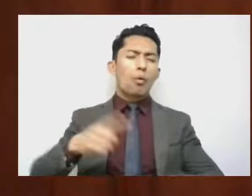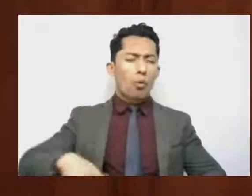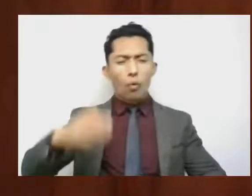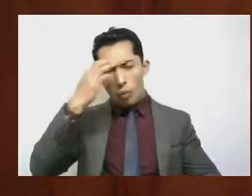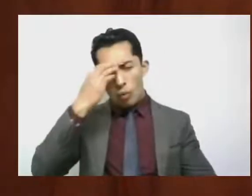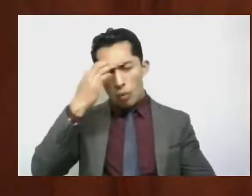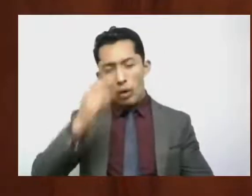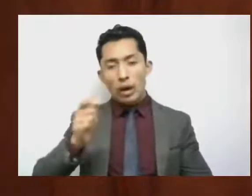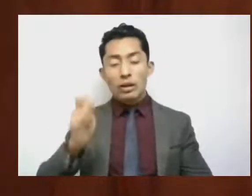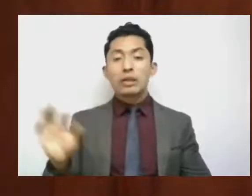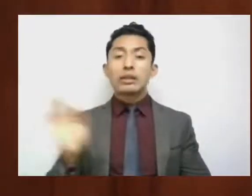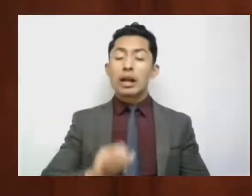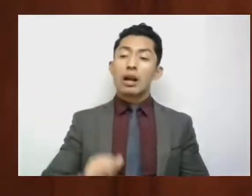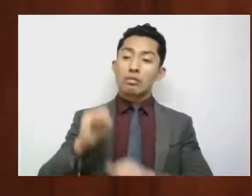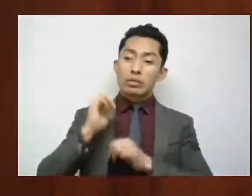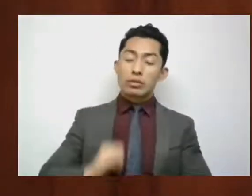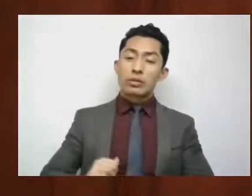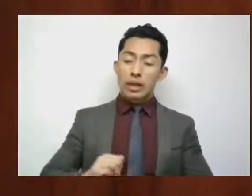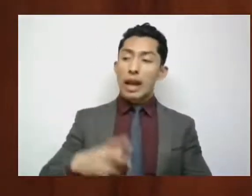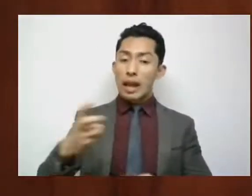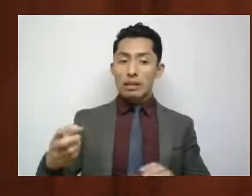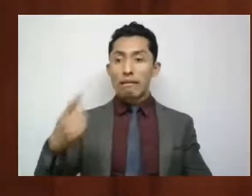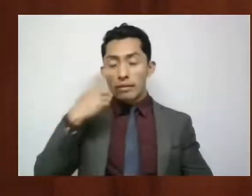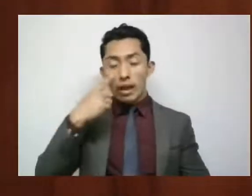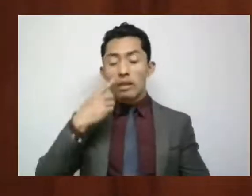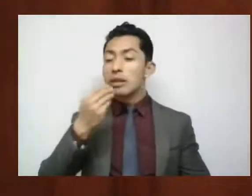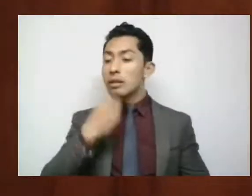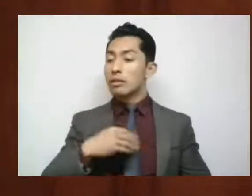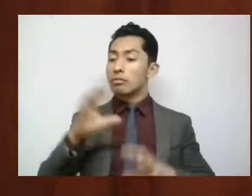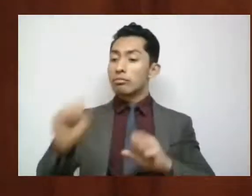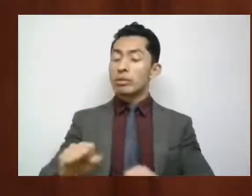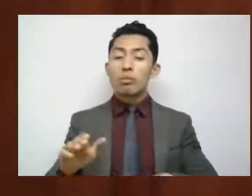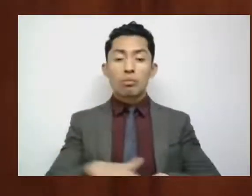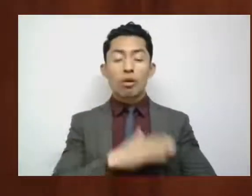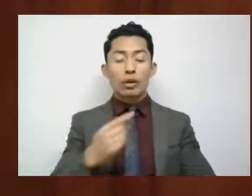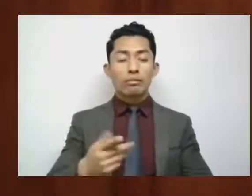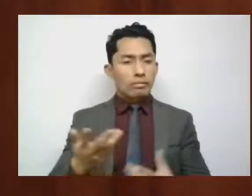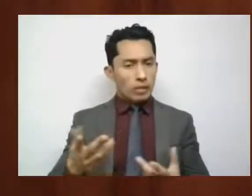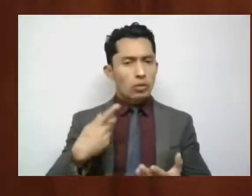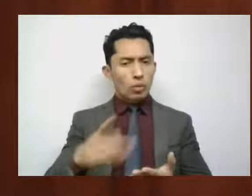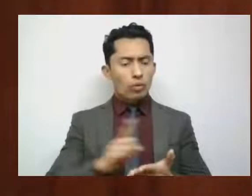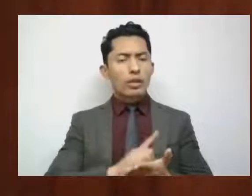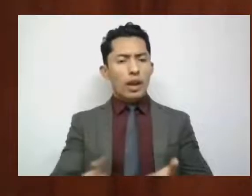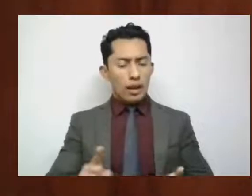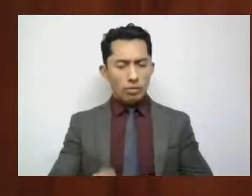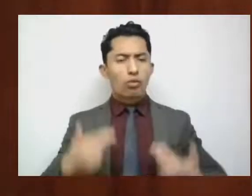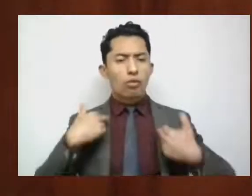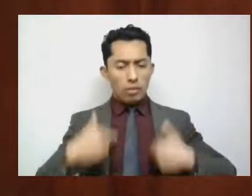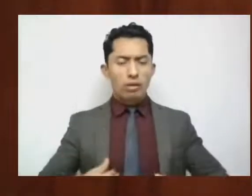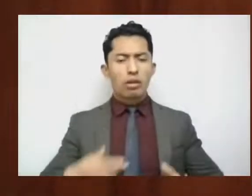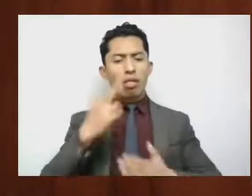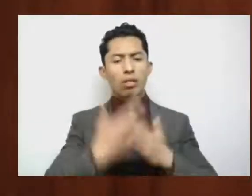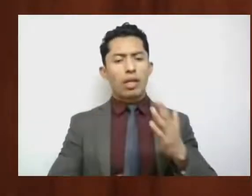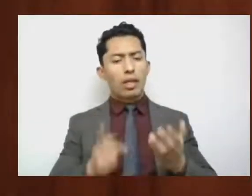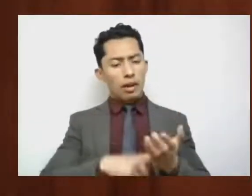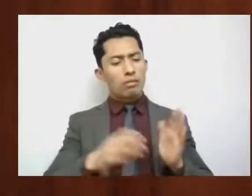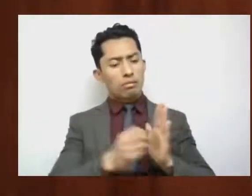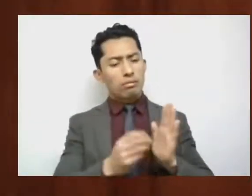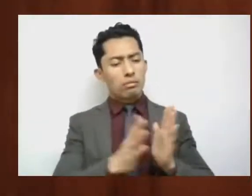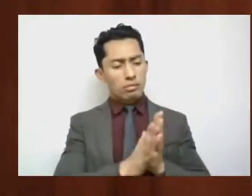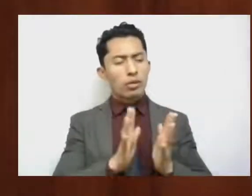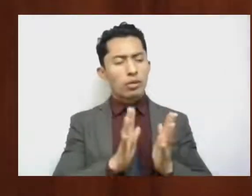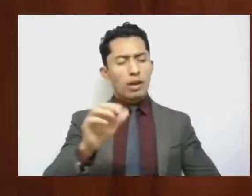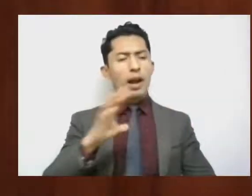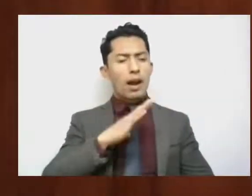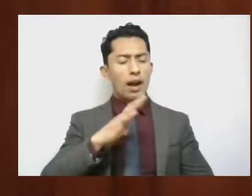perseguidos por la autoridad bajo este precepto. Se violaron los derechos que están en nuestra Constitución, como